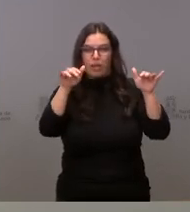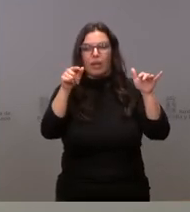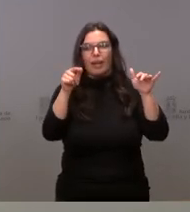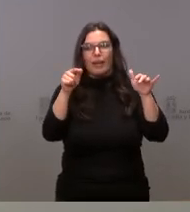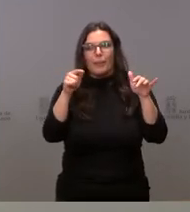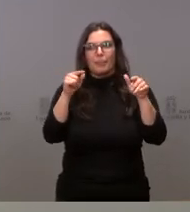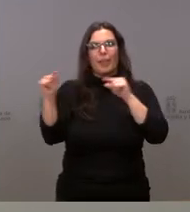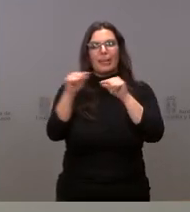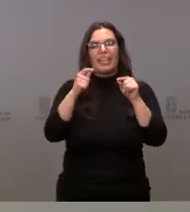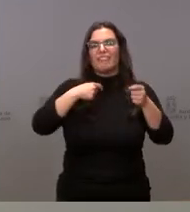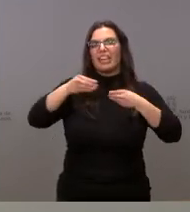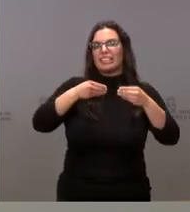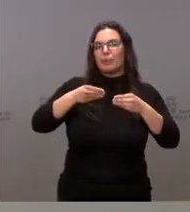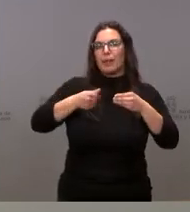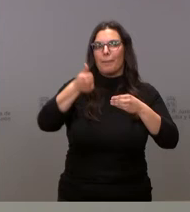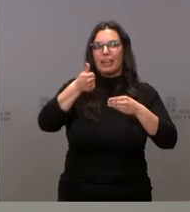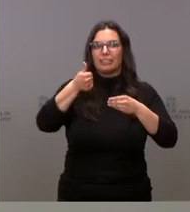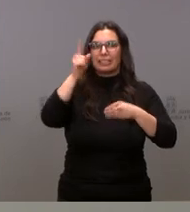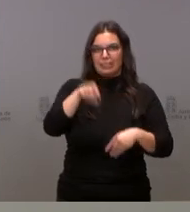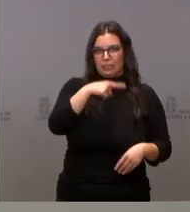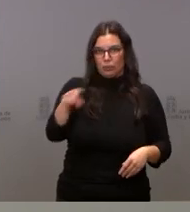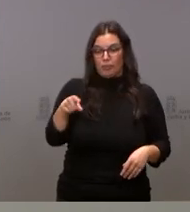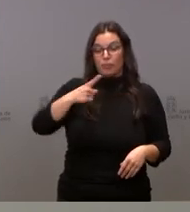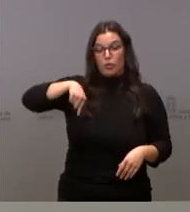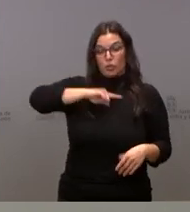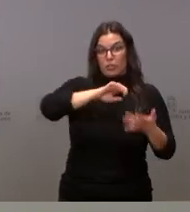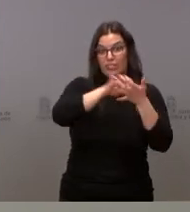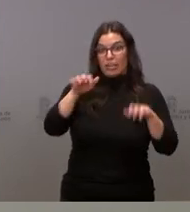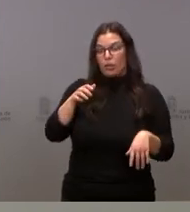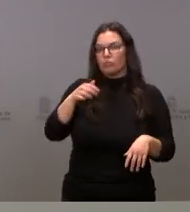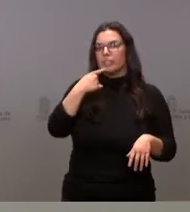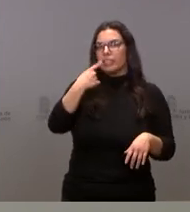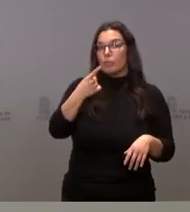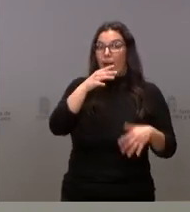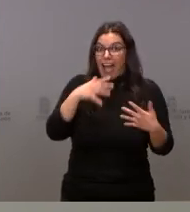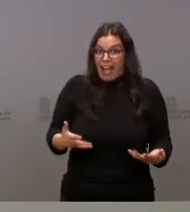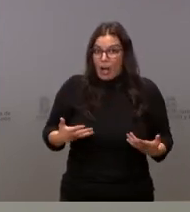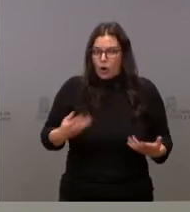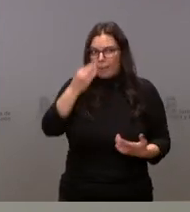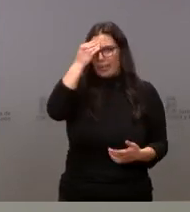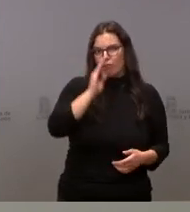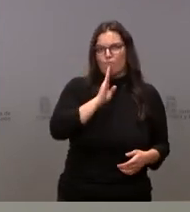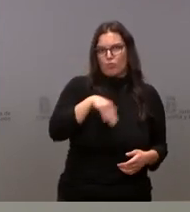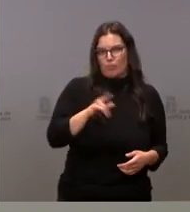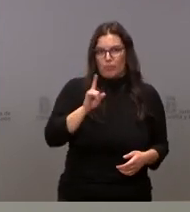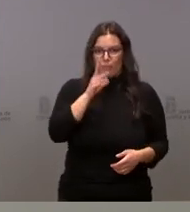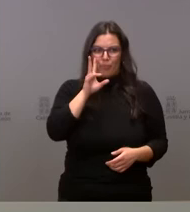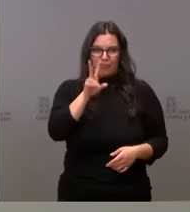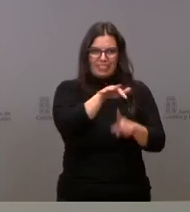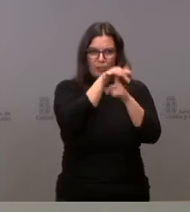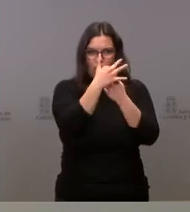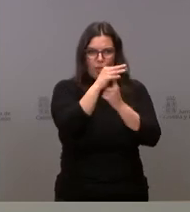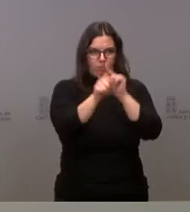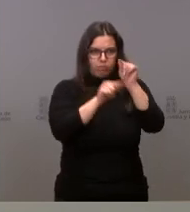y castilla y león manifestó su opinión de que en este momento no nos parecía adecuado dada la situación epidemiológica que